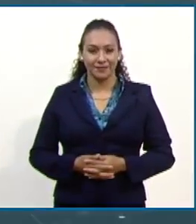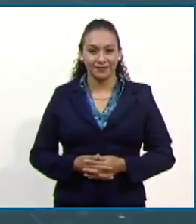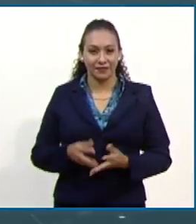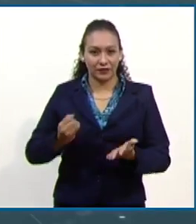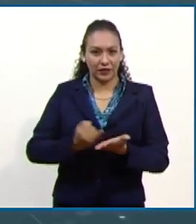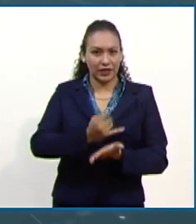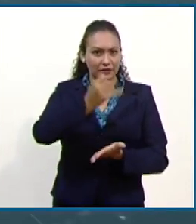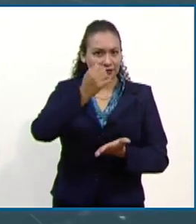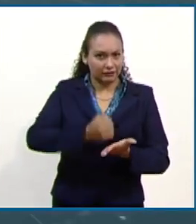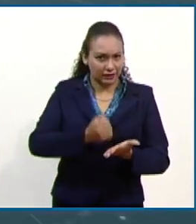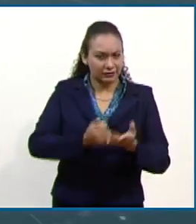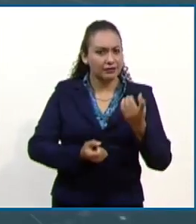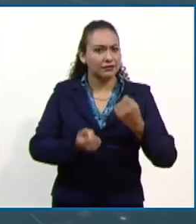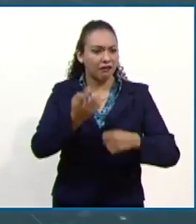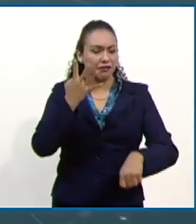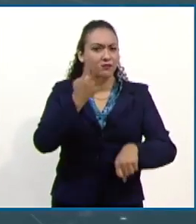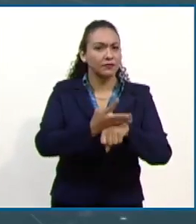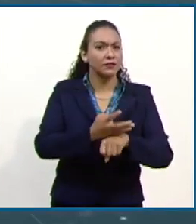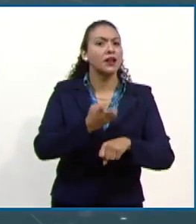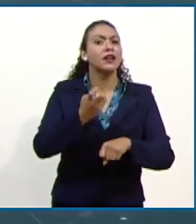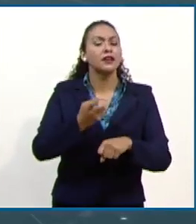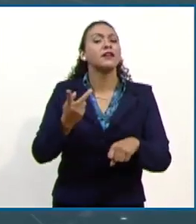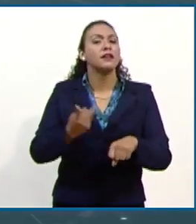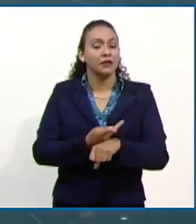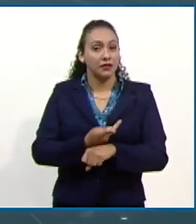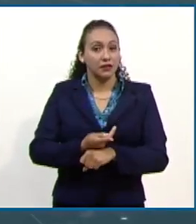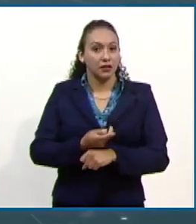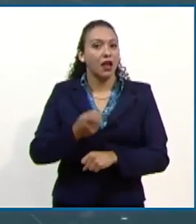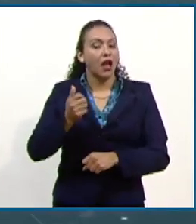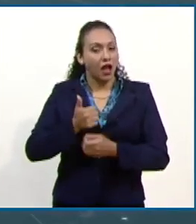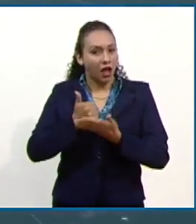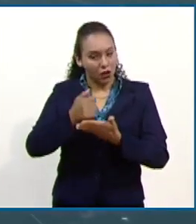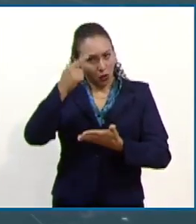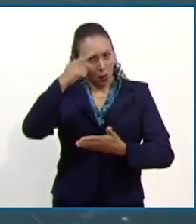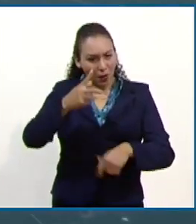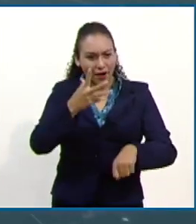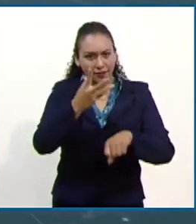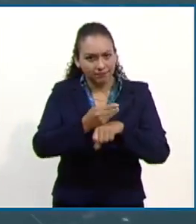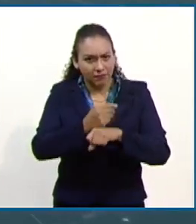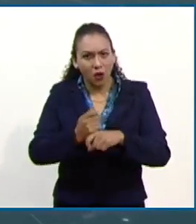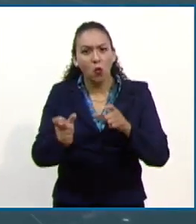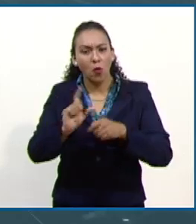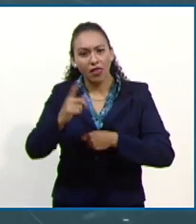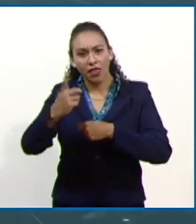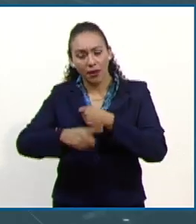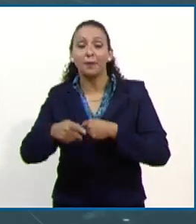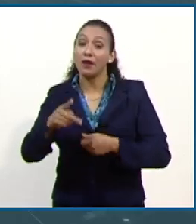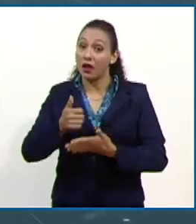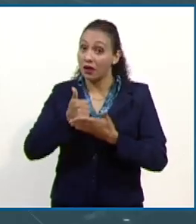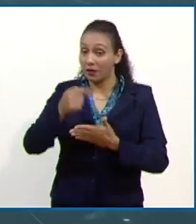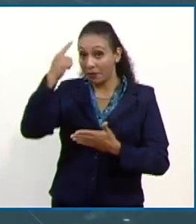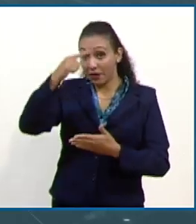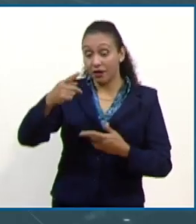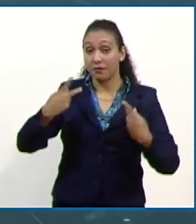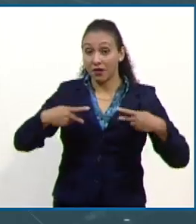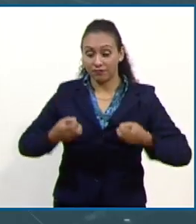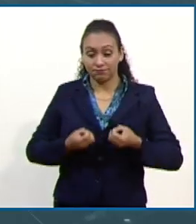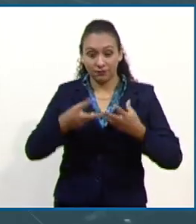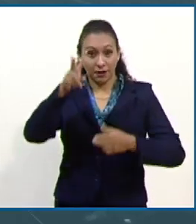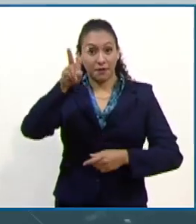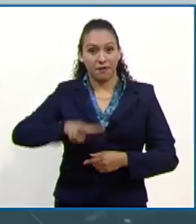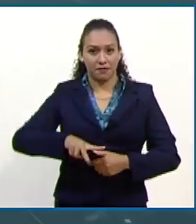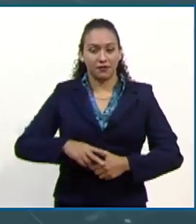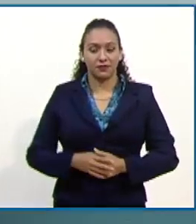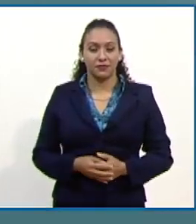Sentencias condenatorias no solo garantizan la reparación del daño, sino también el derecho a la verdad, estableció la primera sala de la